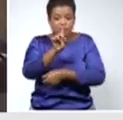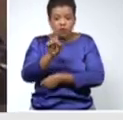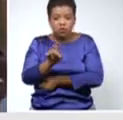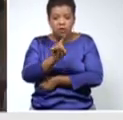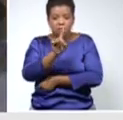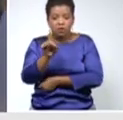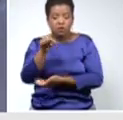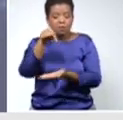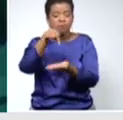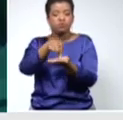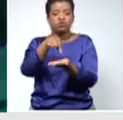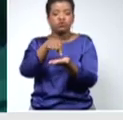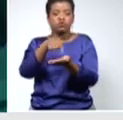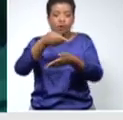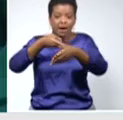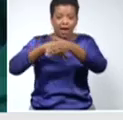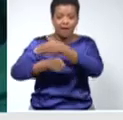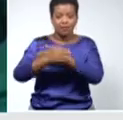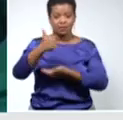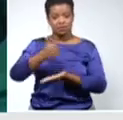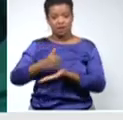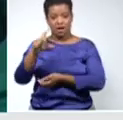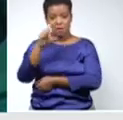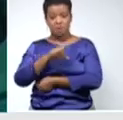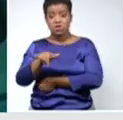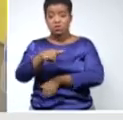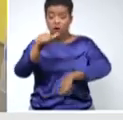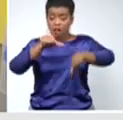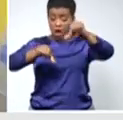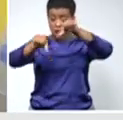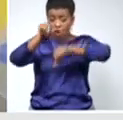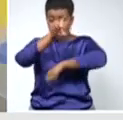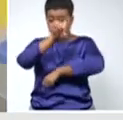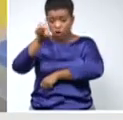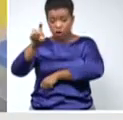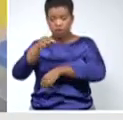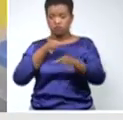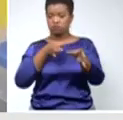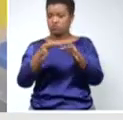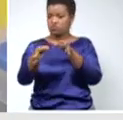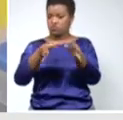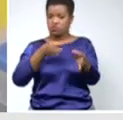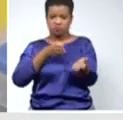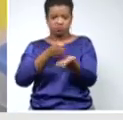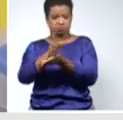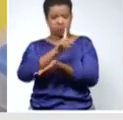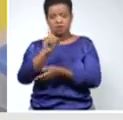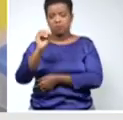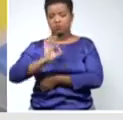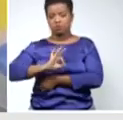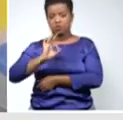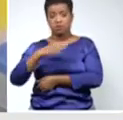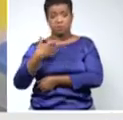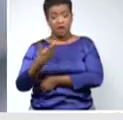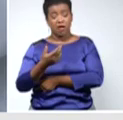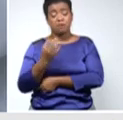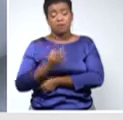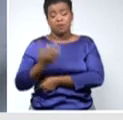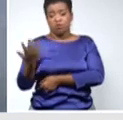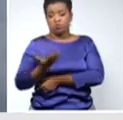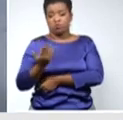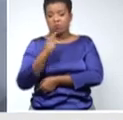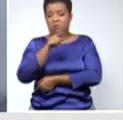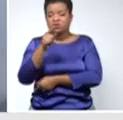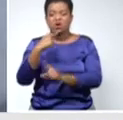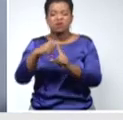de Camagüey y el laboratorio de biología molecular se mantiene funcionando a plena capacidad para agilizar el diagnóstico de casos